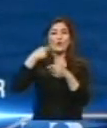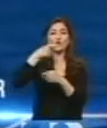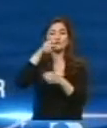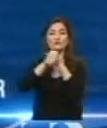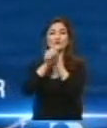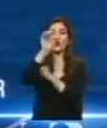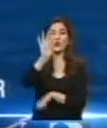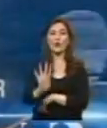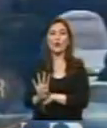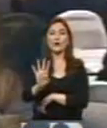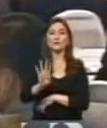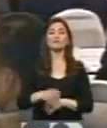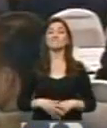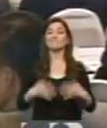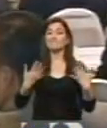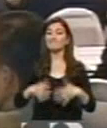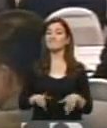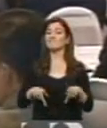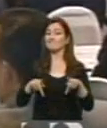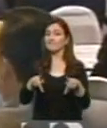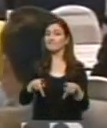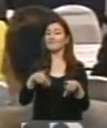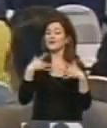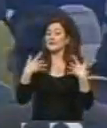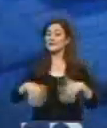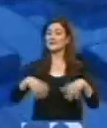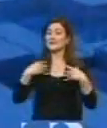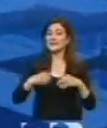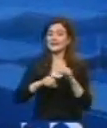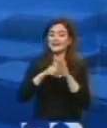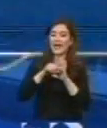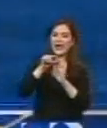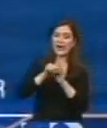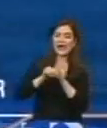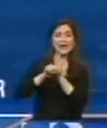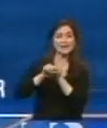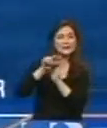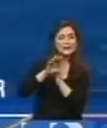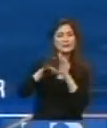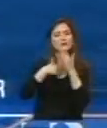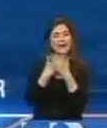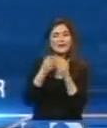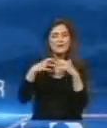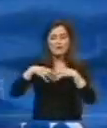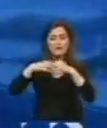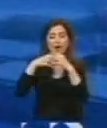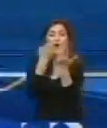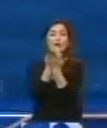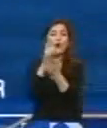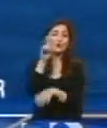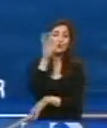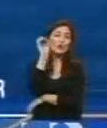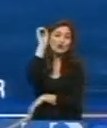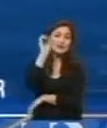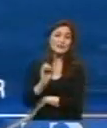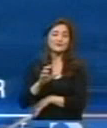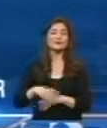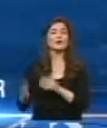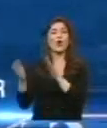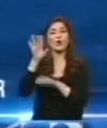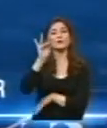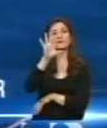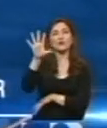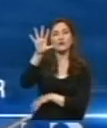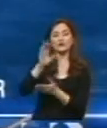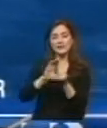próximos 4 años, lo que permitirá, prometen, un crecimiento adicional del 1%. El 85% del